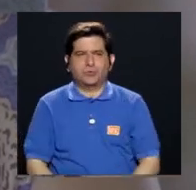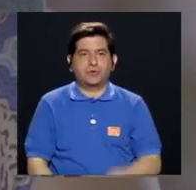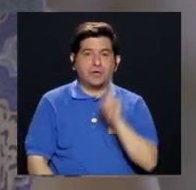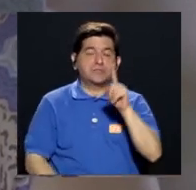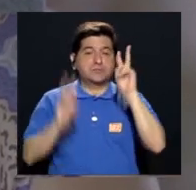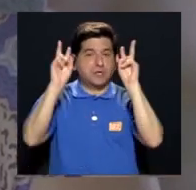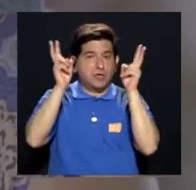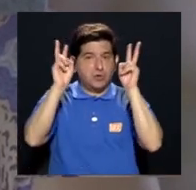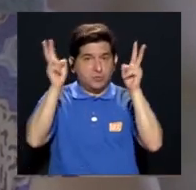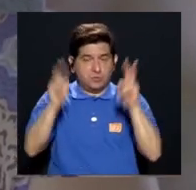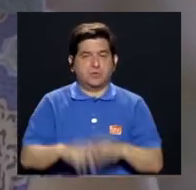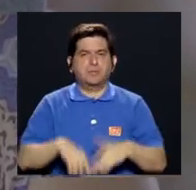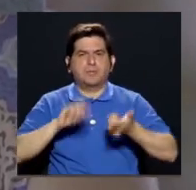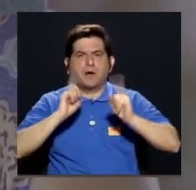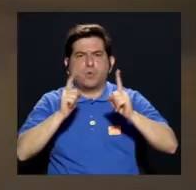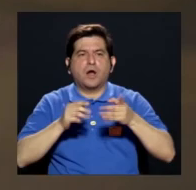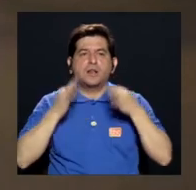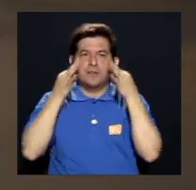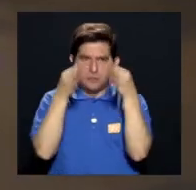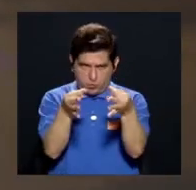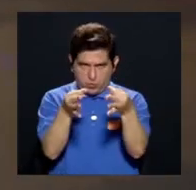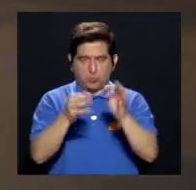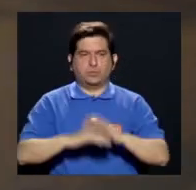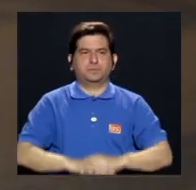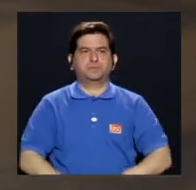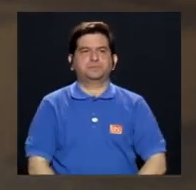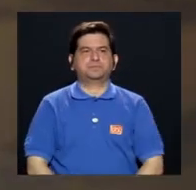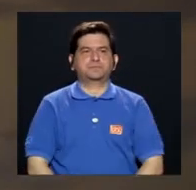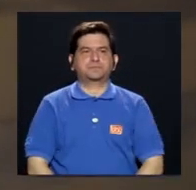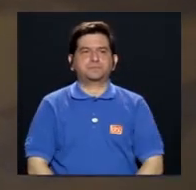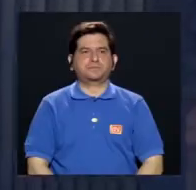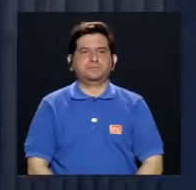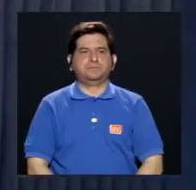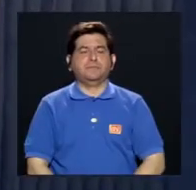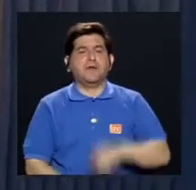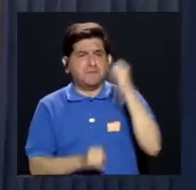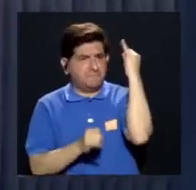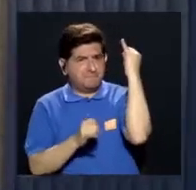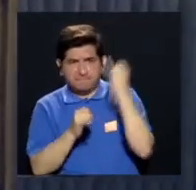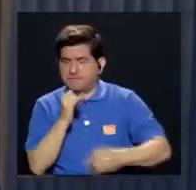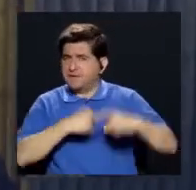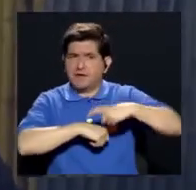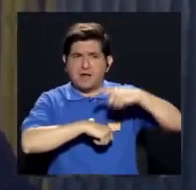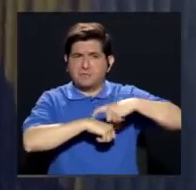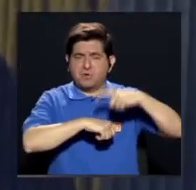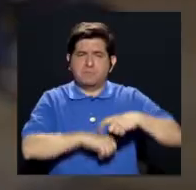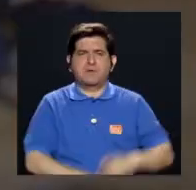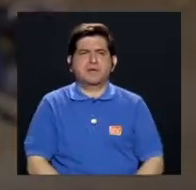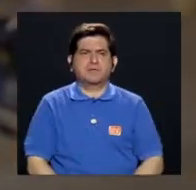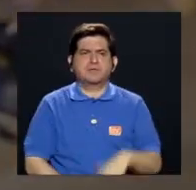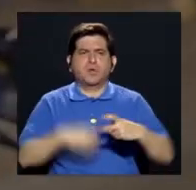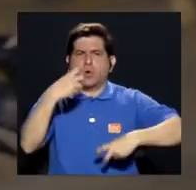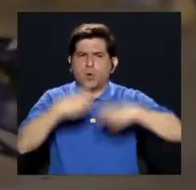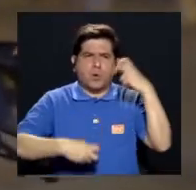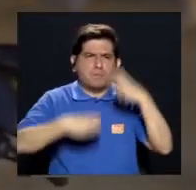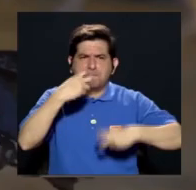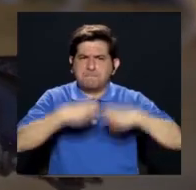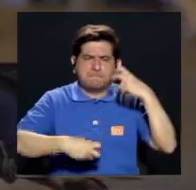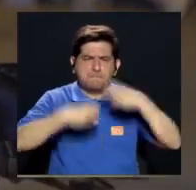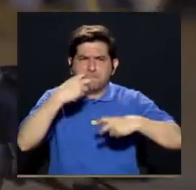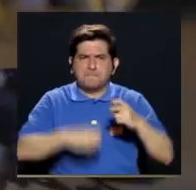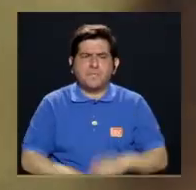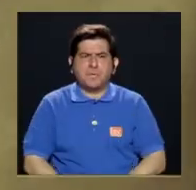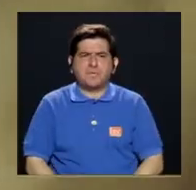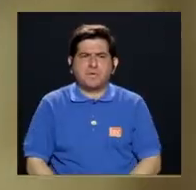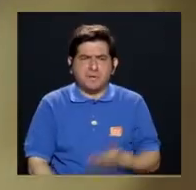alrededor de un tema, el tema turismo, y que finalmente pone sobre la mesa las problemáticas,